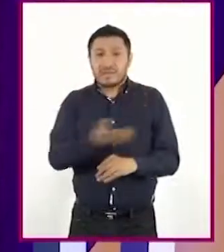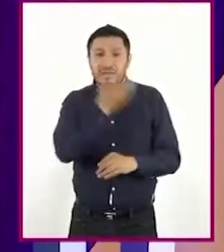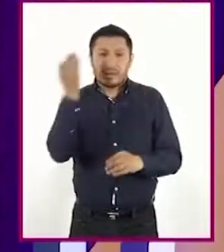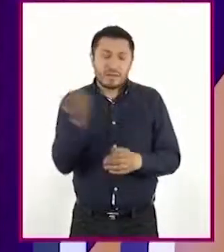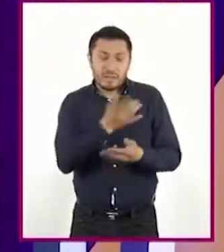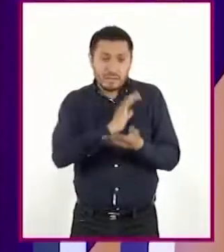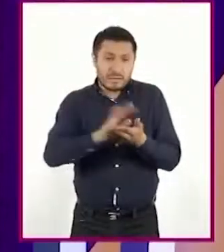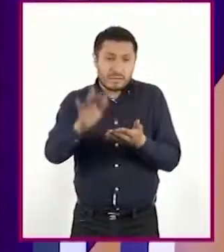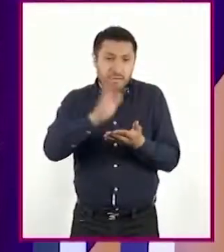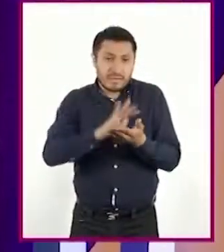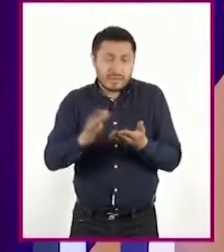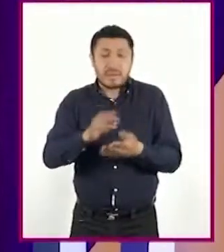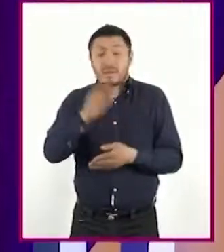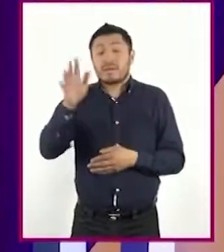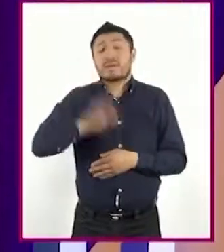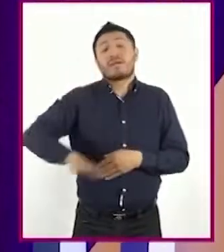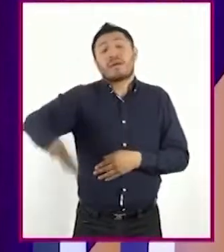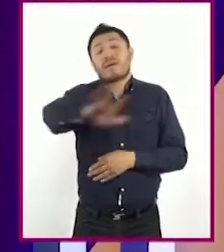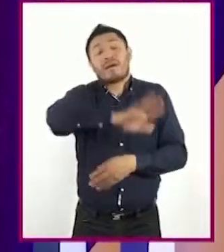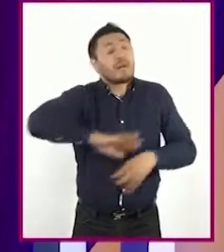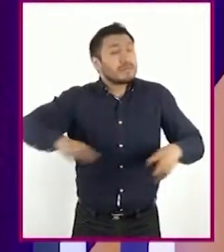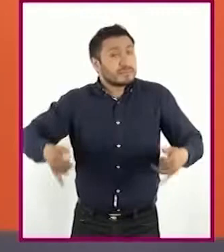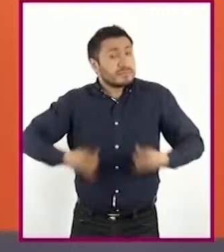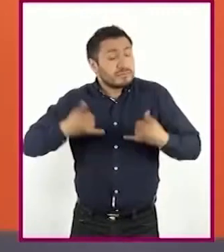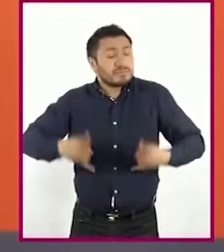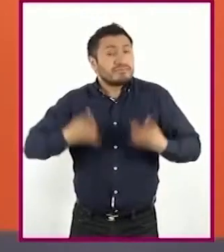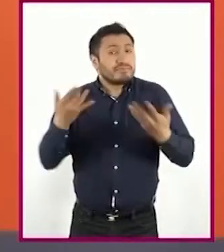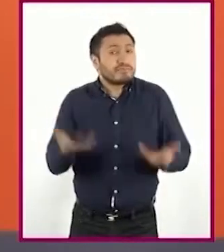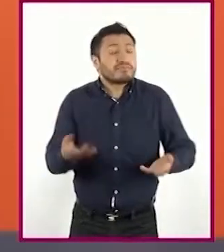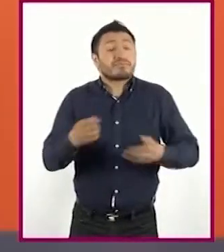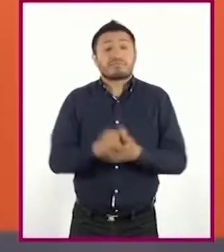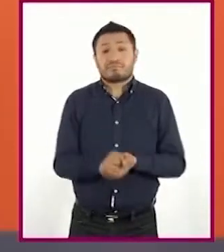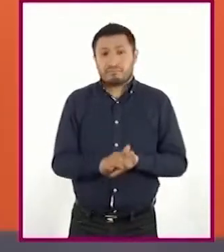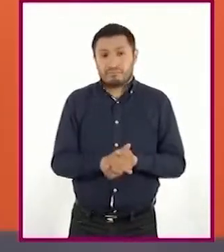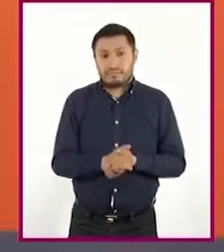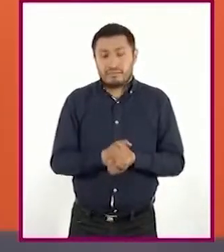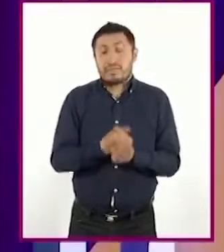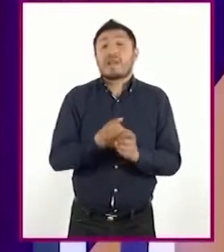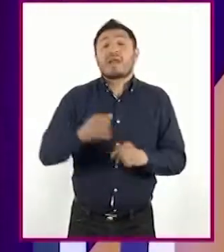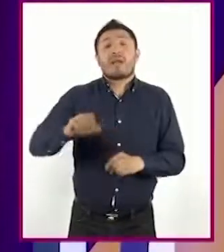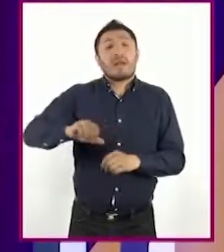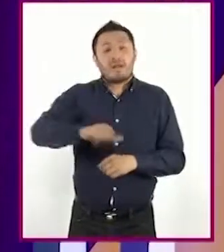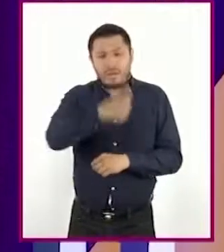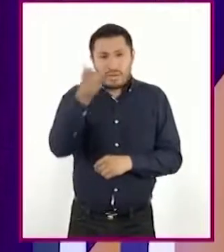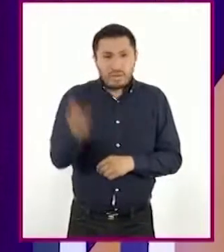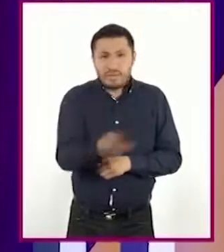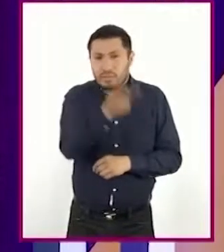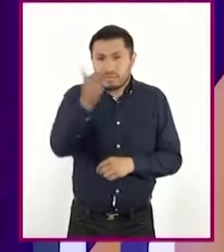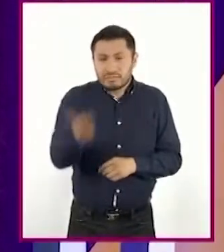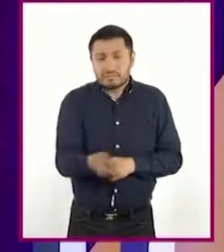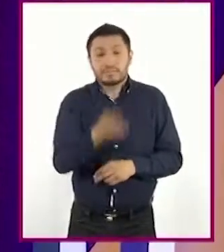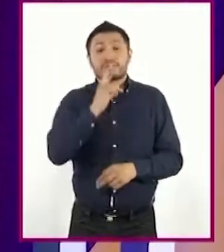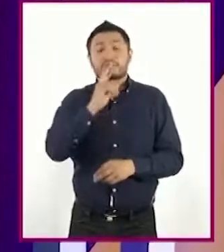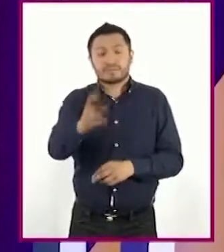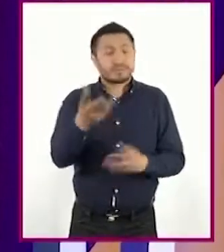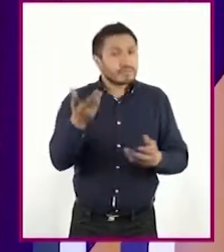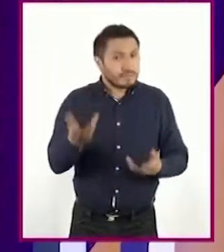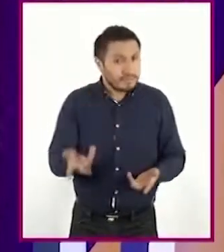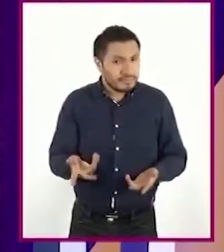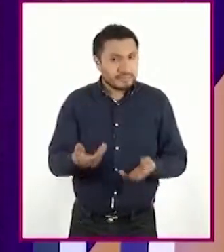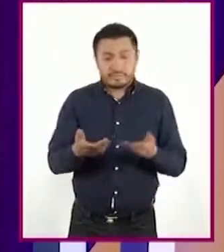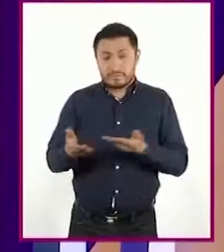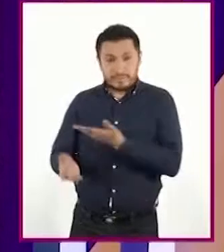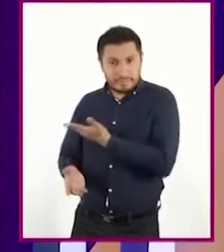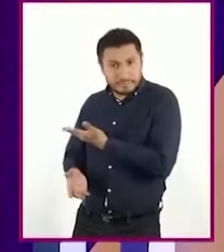lectura de la población encuestada? Otra de las preguntas que contestaron los alumnos encuestados